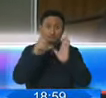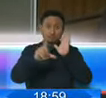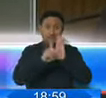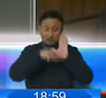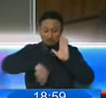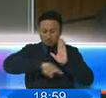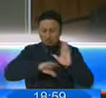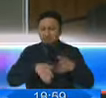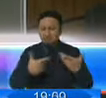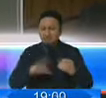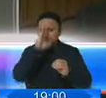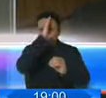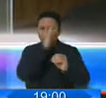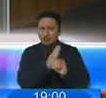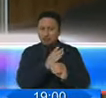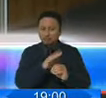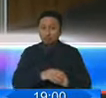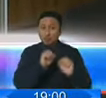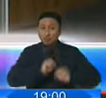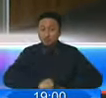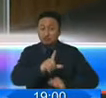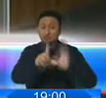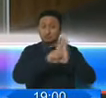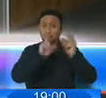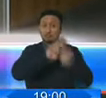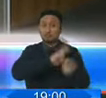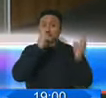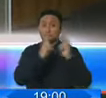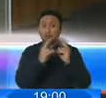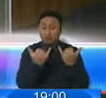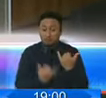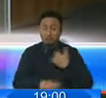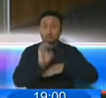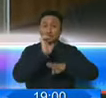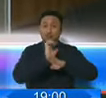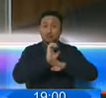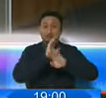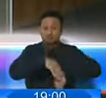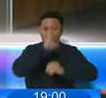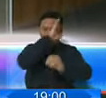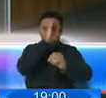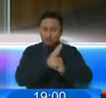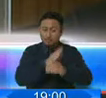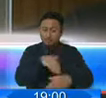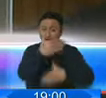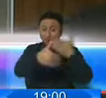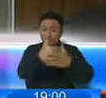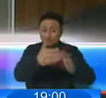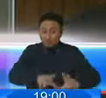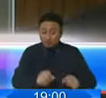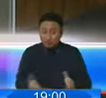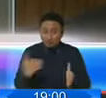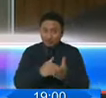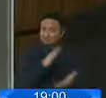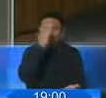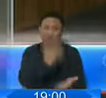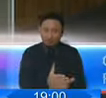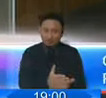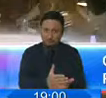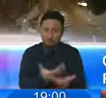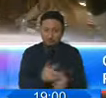el propósito de reformar las leyes vigentes en el país a fin de prevenir la corrupción y sancionar drásticamente